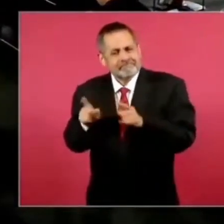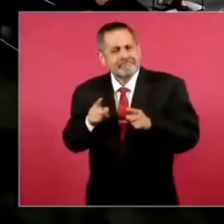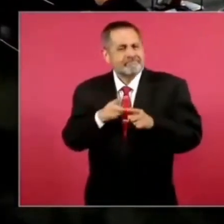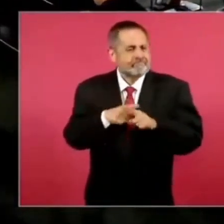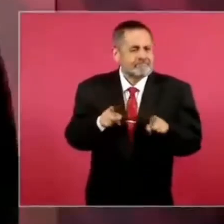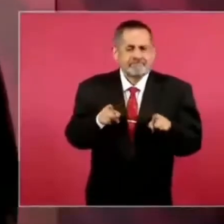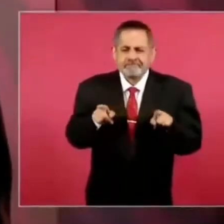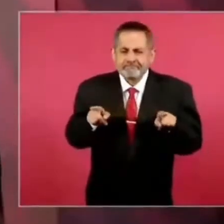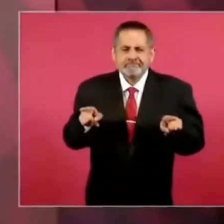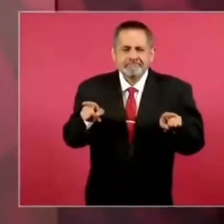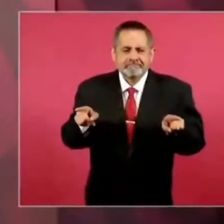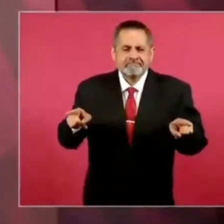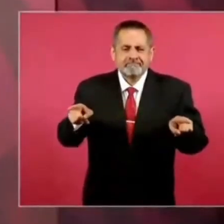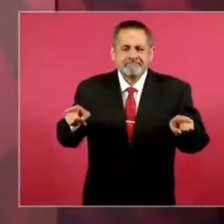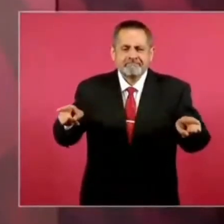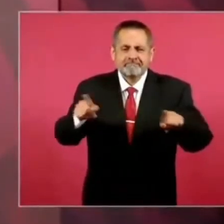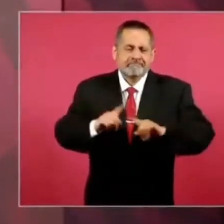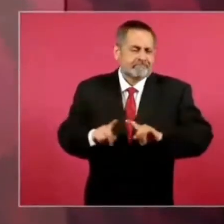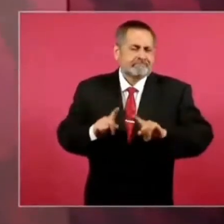Acuérdense,